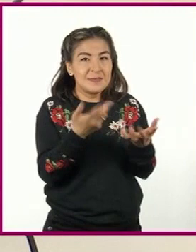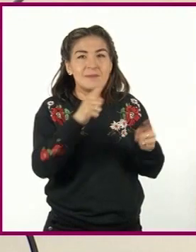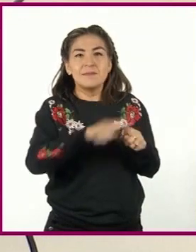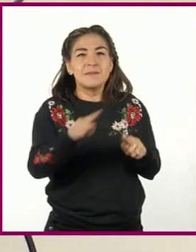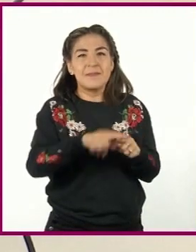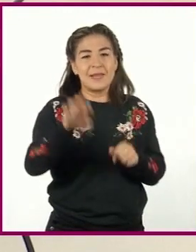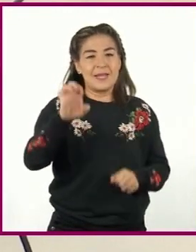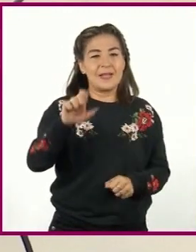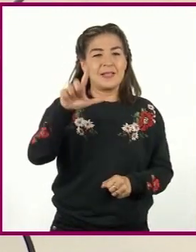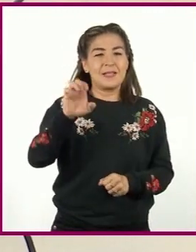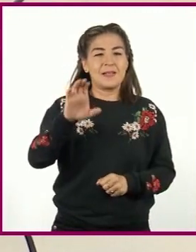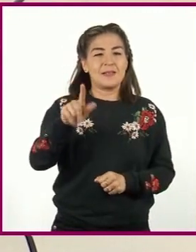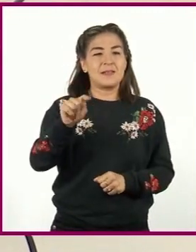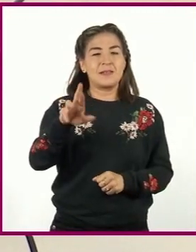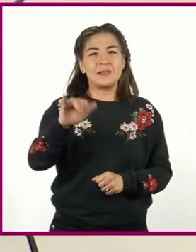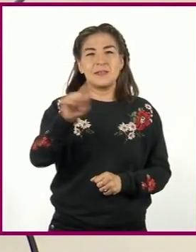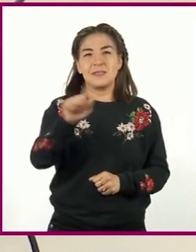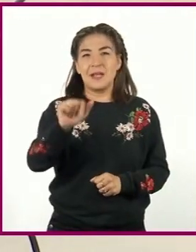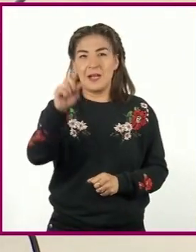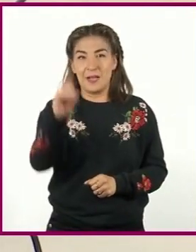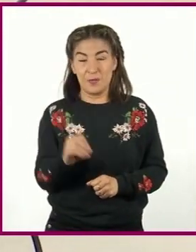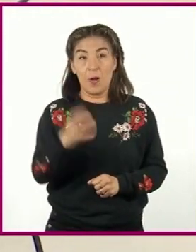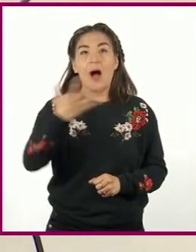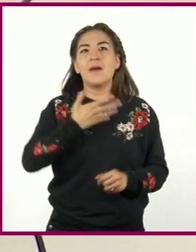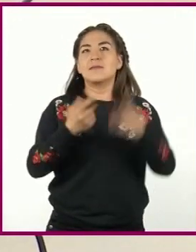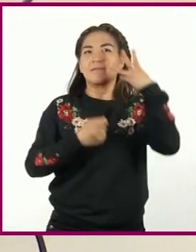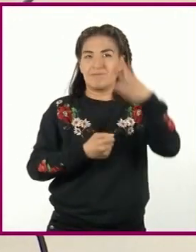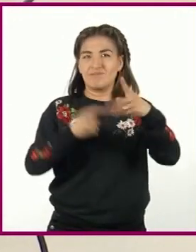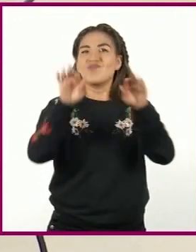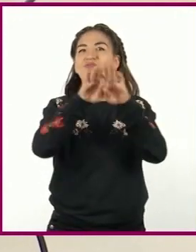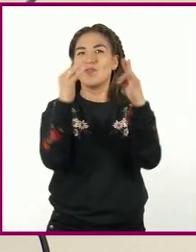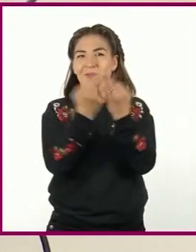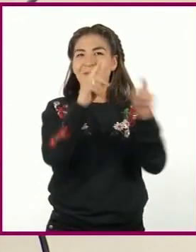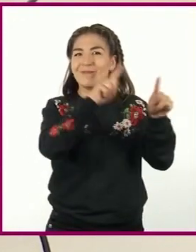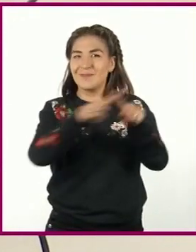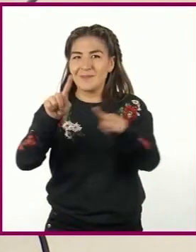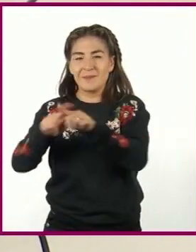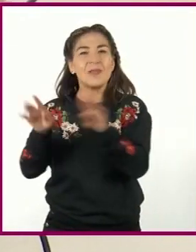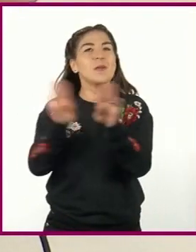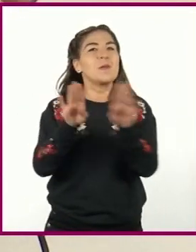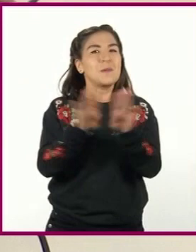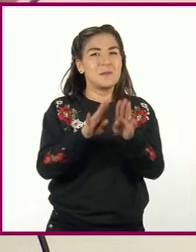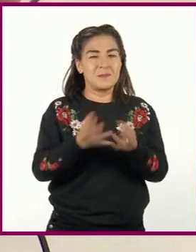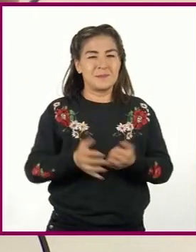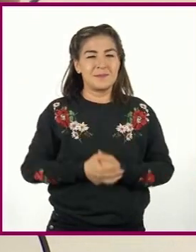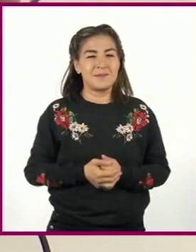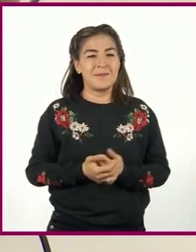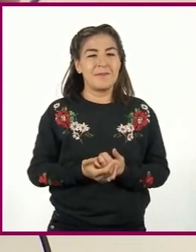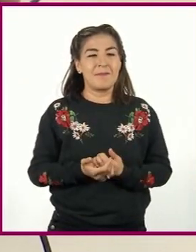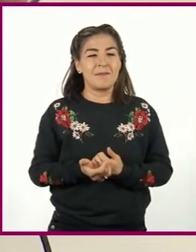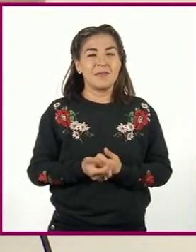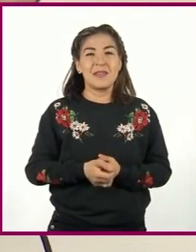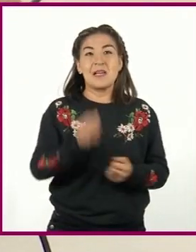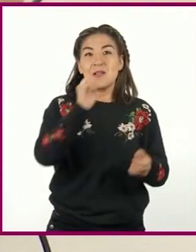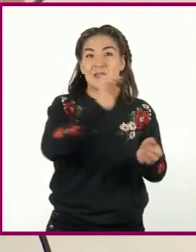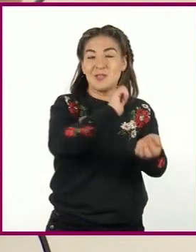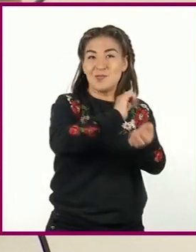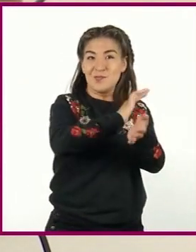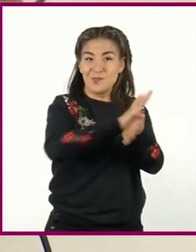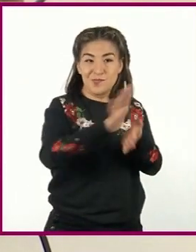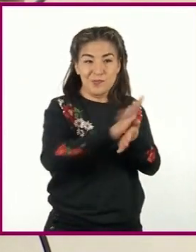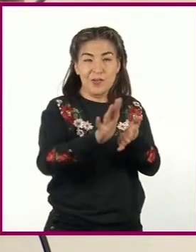se ha electrizado. Hay 3 formas de electrizar un cuerpo: por fricción,